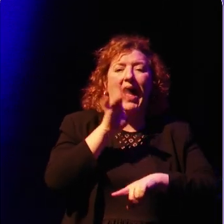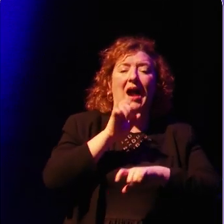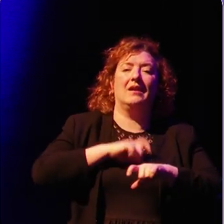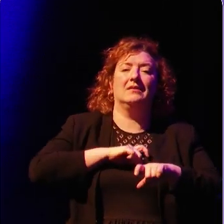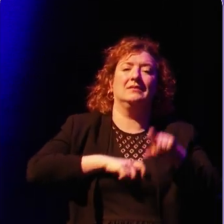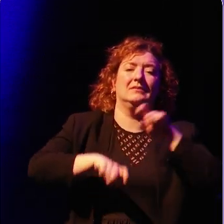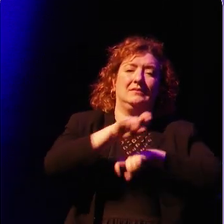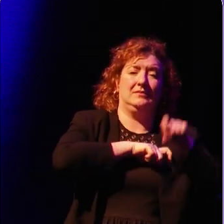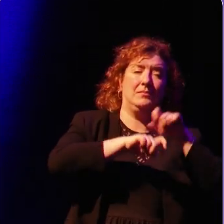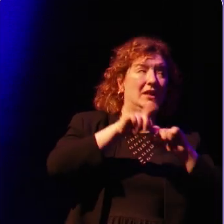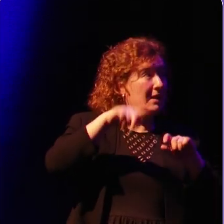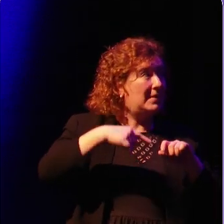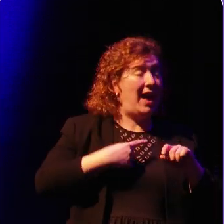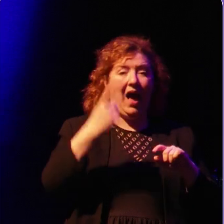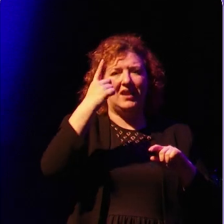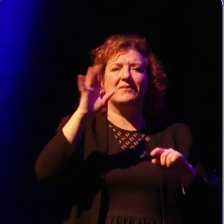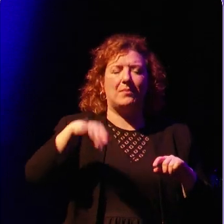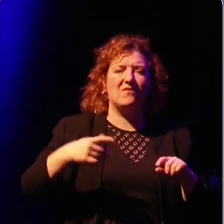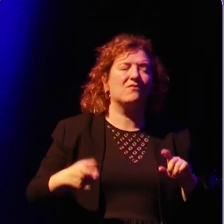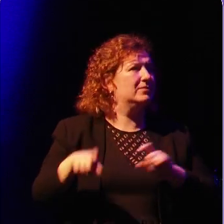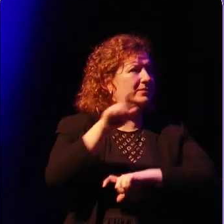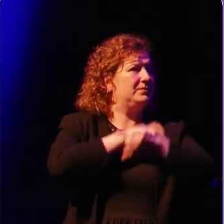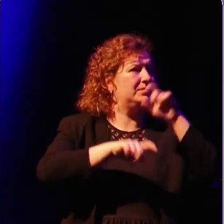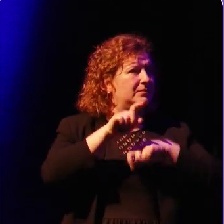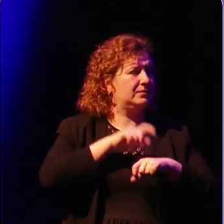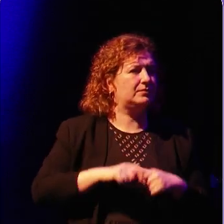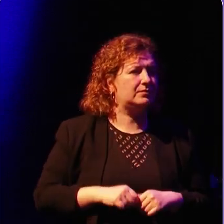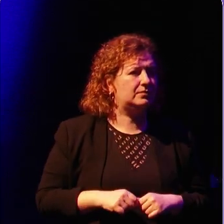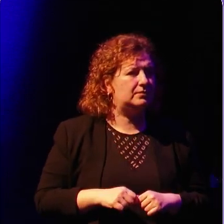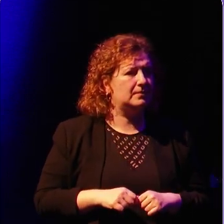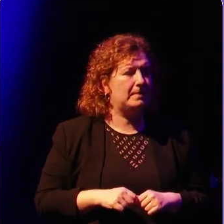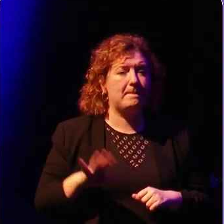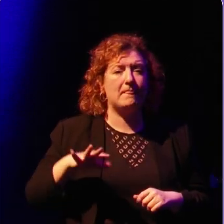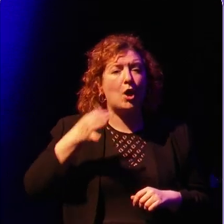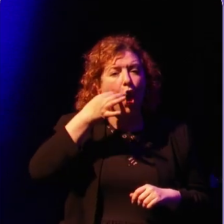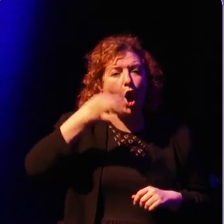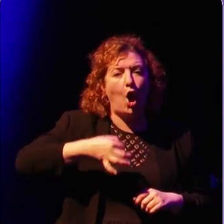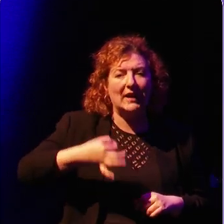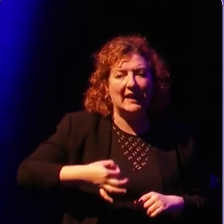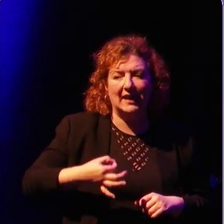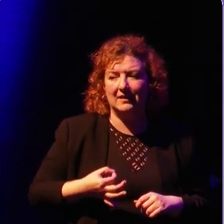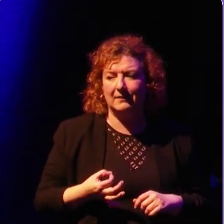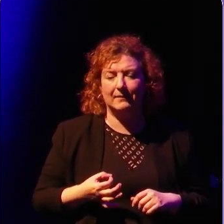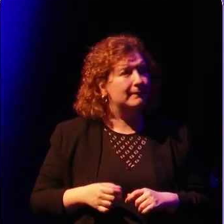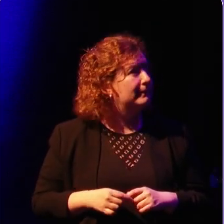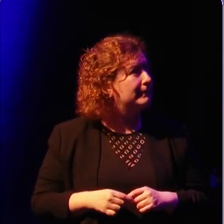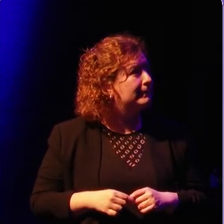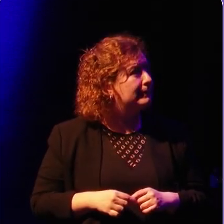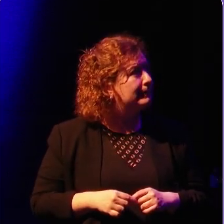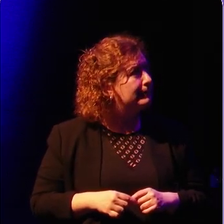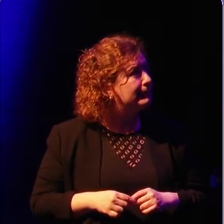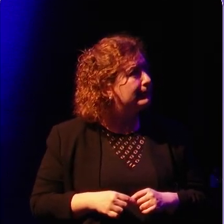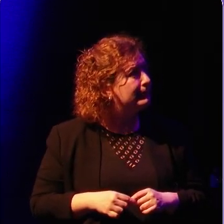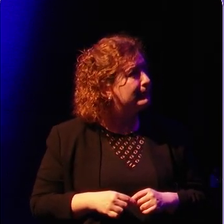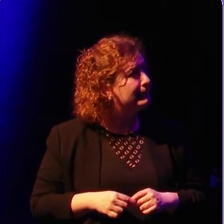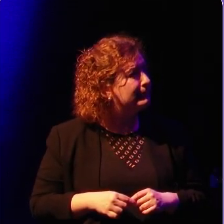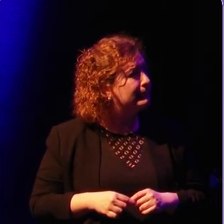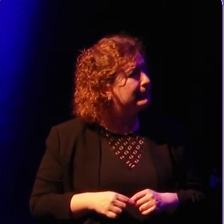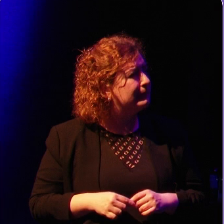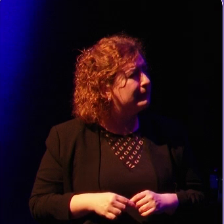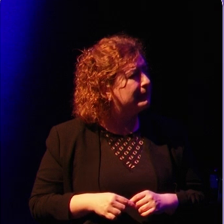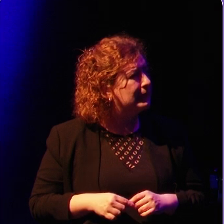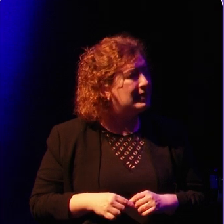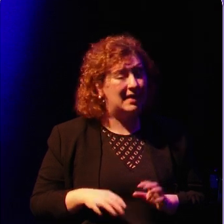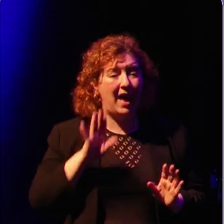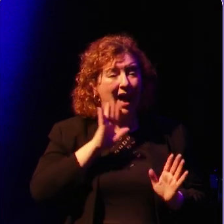quito todo el camino de arriba. Y solo partes de la imagen original, de esa imagen que tienes aquí. Olvídate de todo